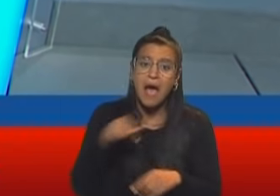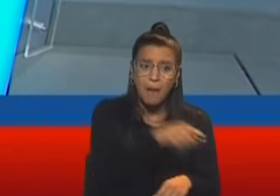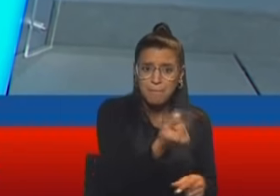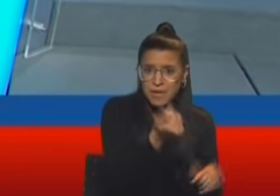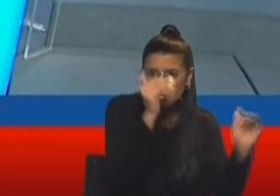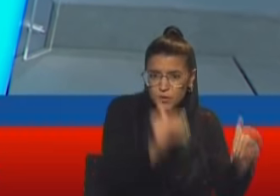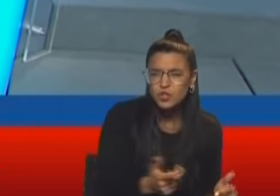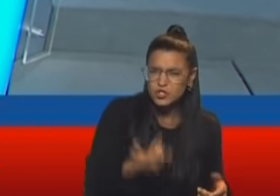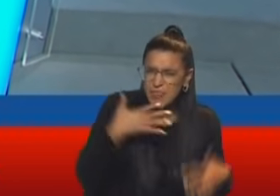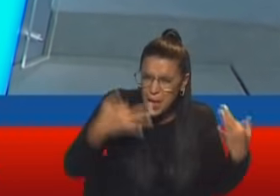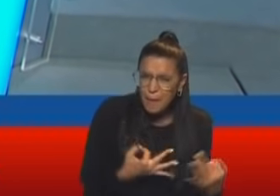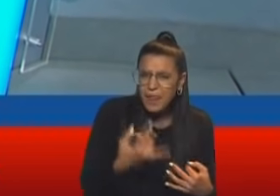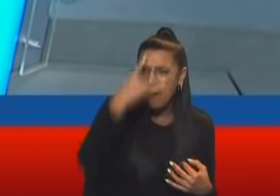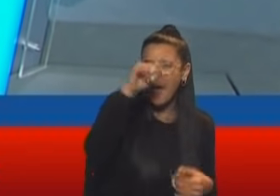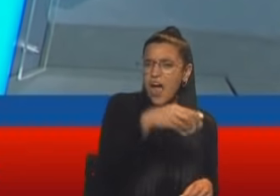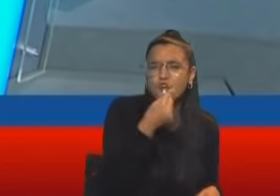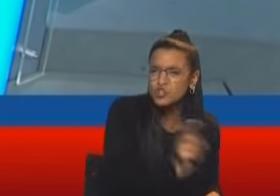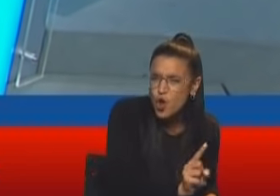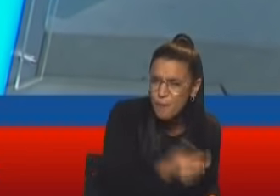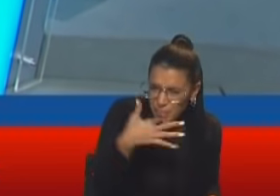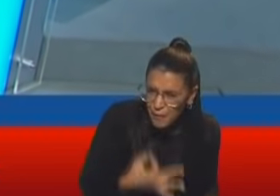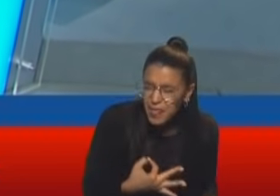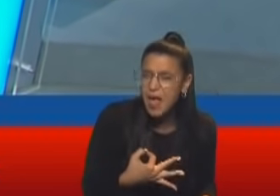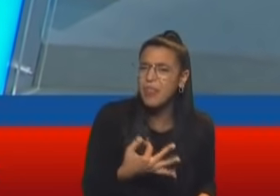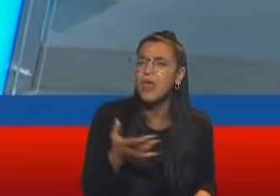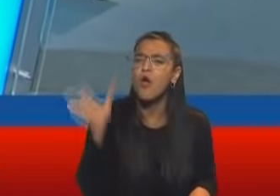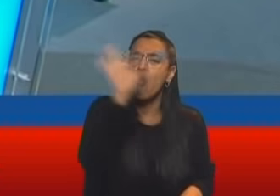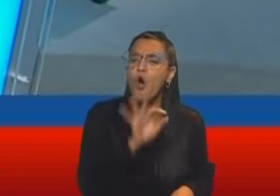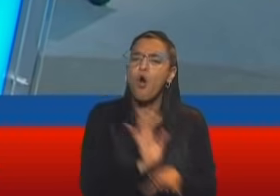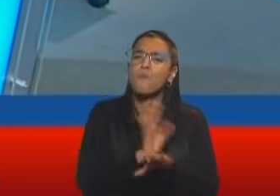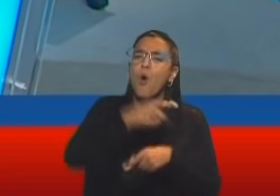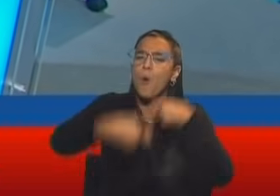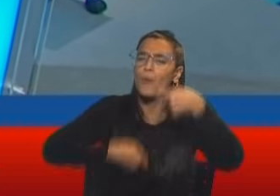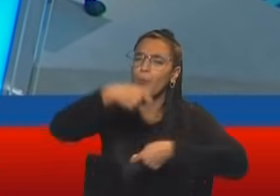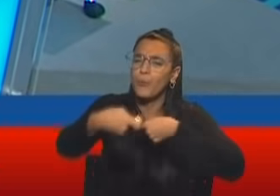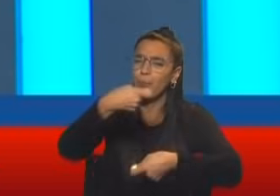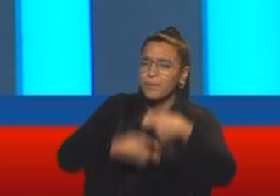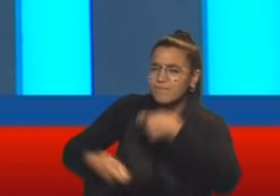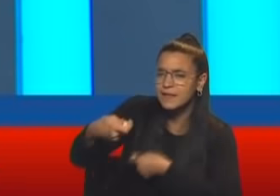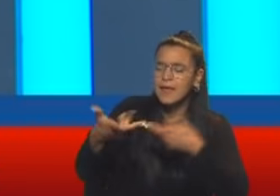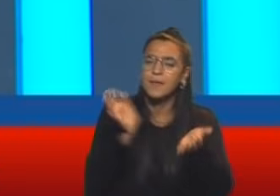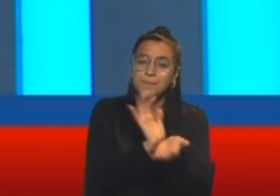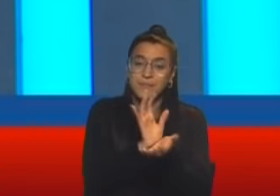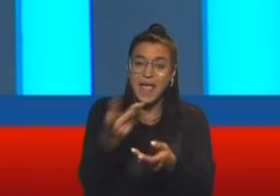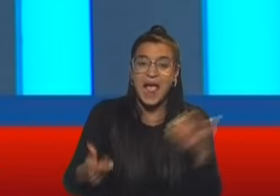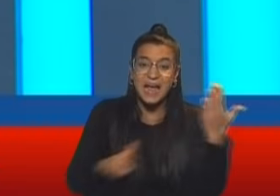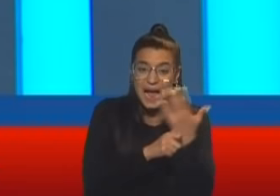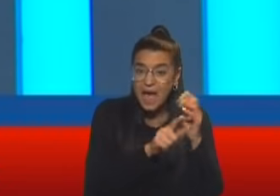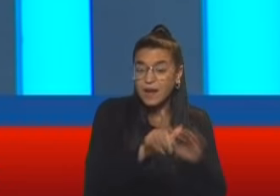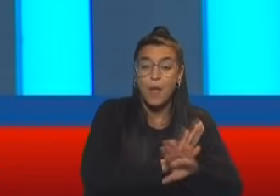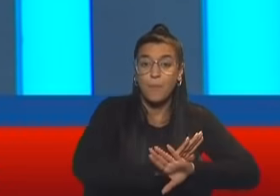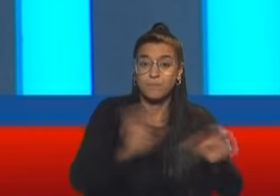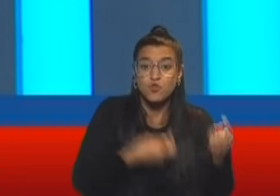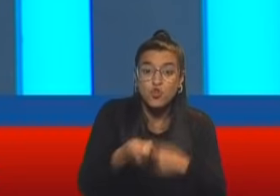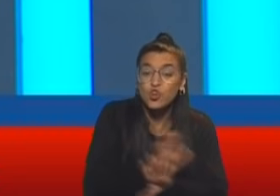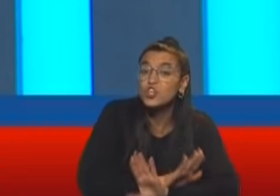esa vaca que no se consume en la Argentina? ¿Y realmente es que no había una bicicleta financiera? O sea, cuando la carne dejó de ser un instrumento en sí